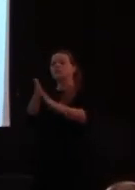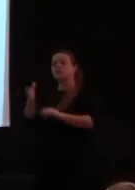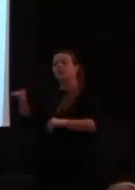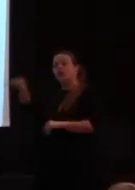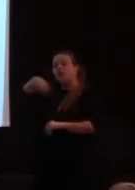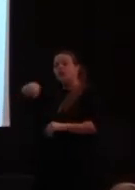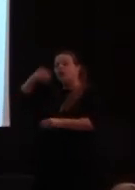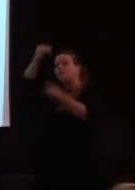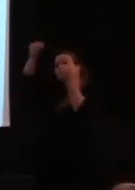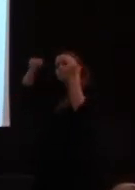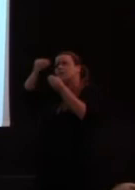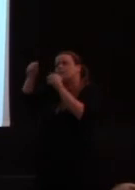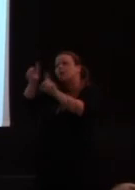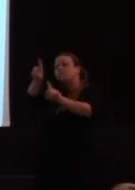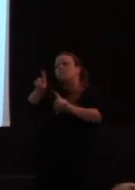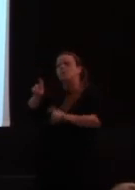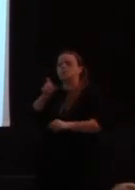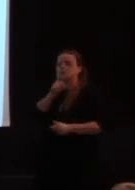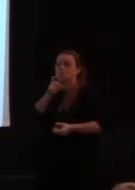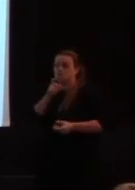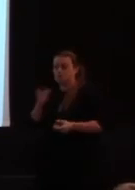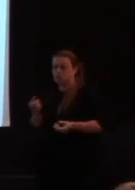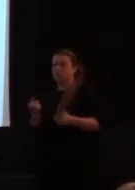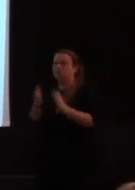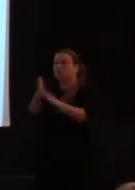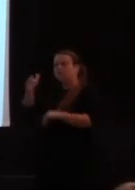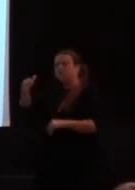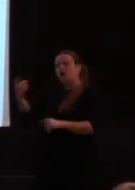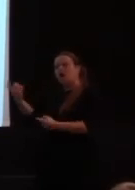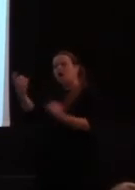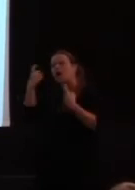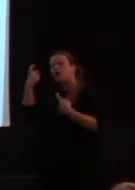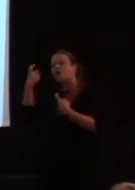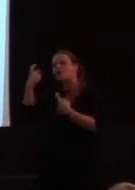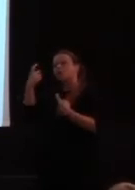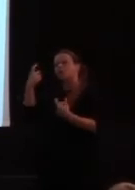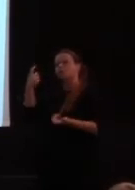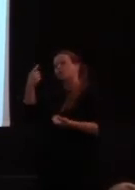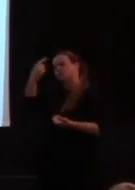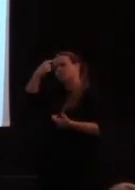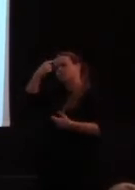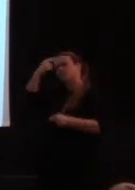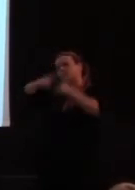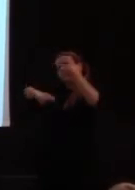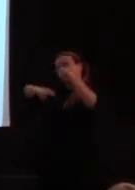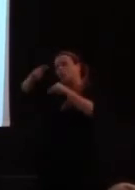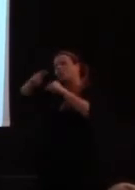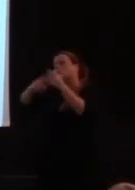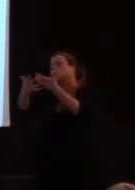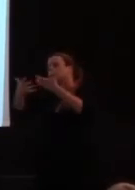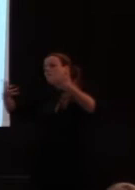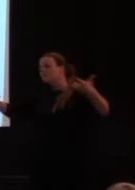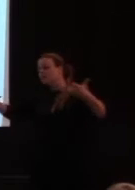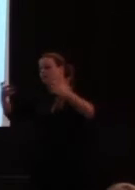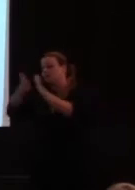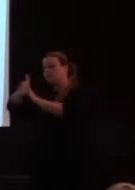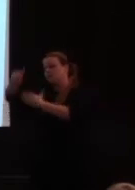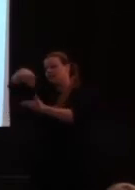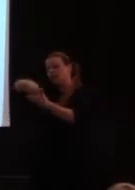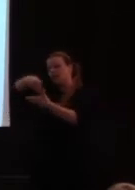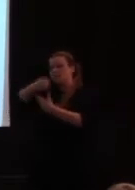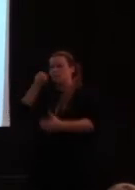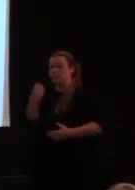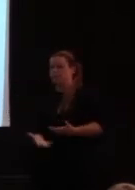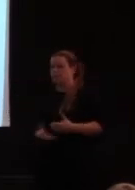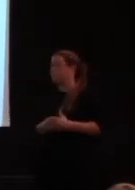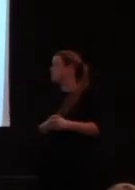a formular esta pregunta, ¿no? De manera que sea capaz de construir una frase con sentido. Pues, vamos